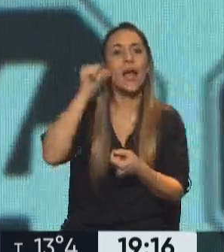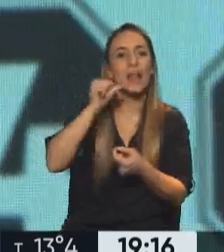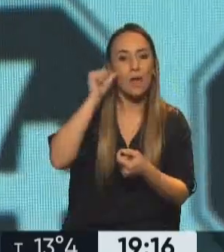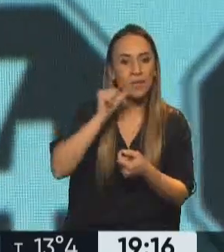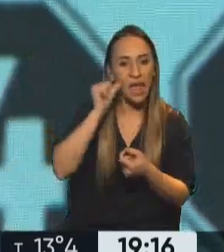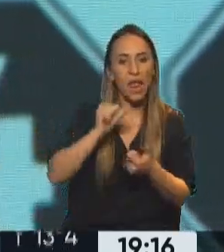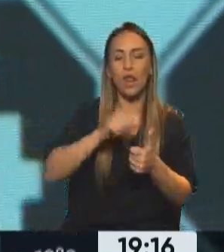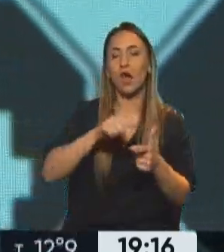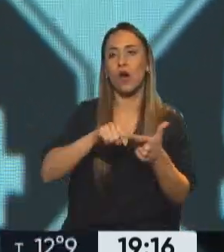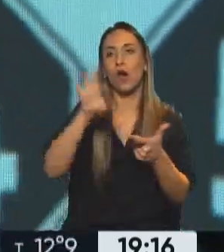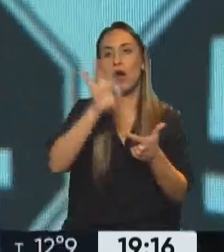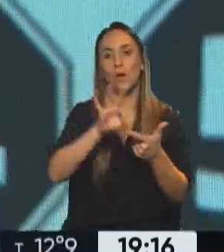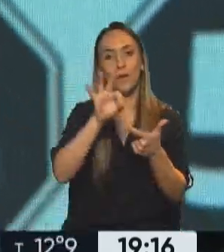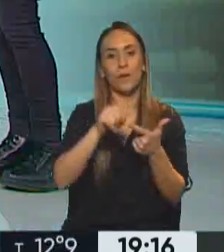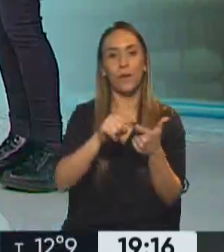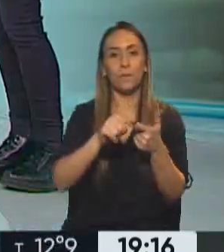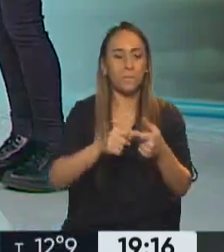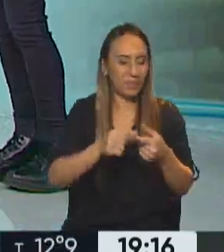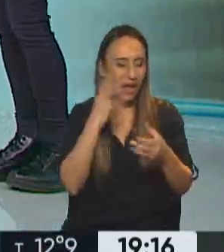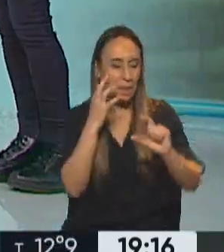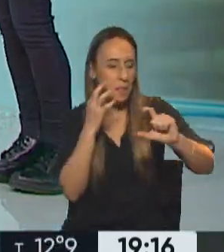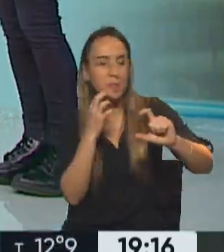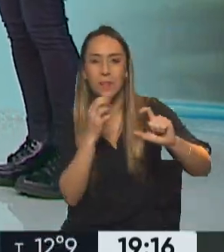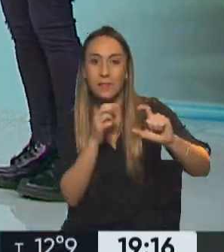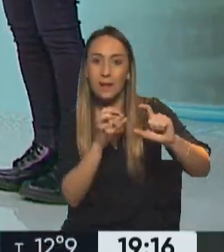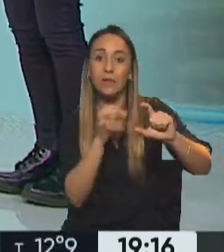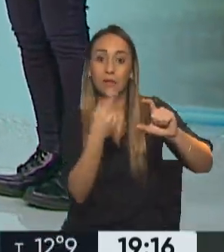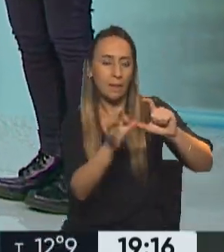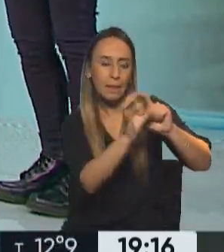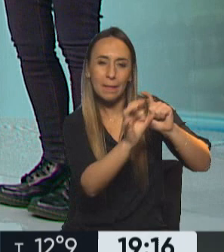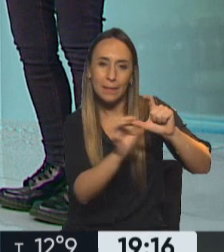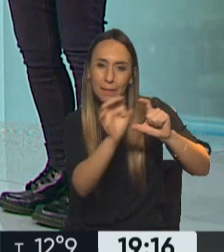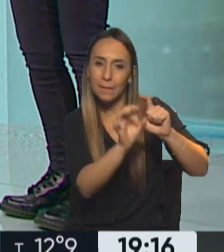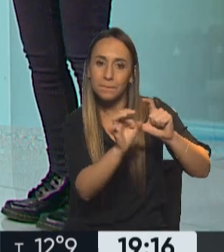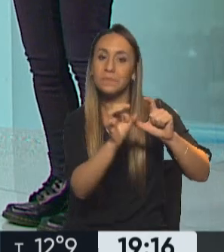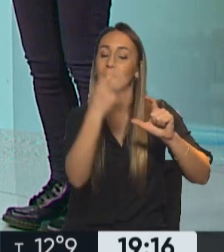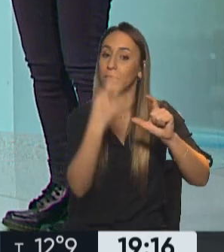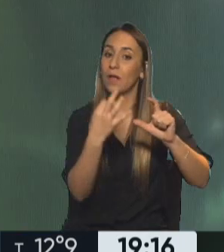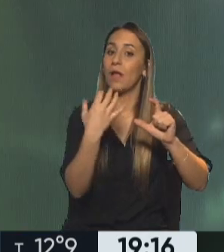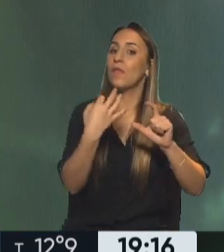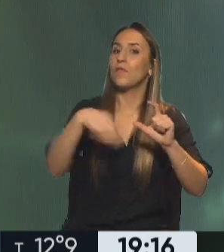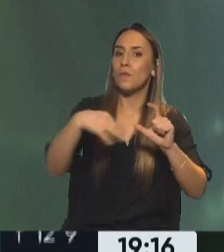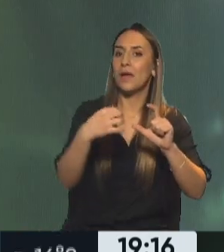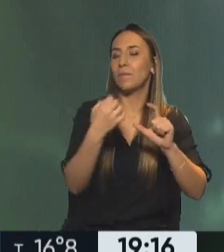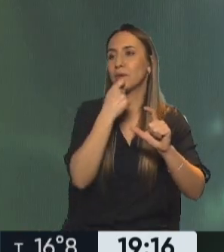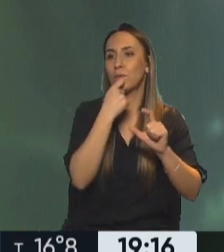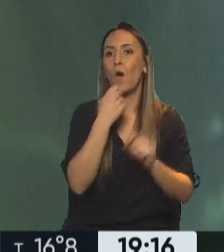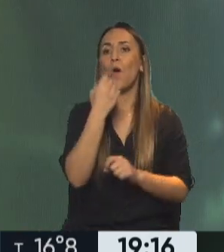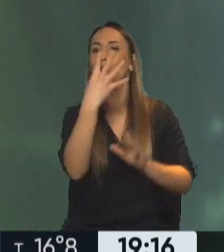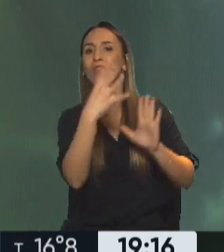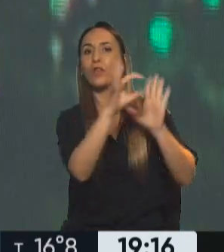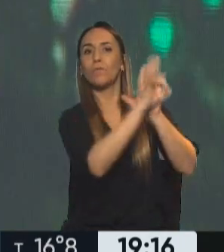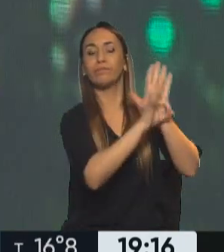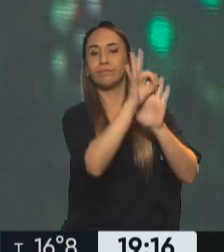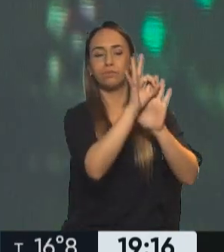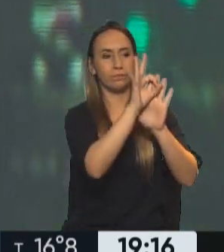caramelos o envases muy pequeñitos que entonces van a indicar cuántos sellos deberían tener, pero claro, no caben. No